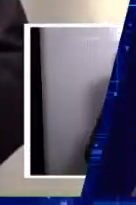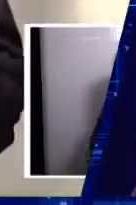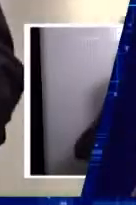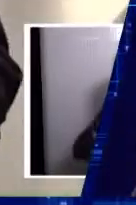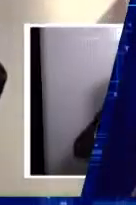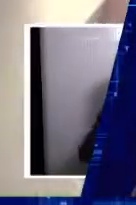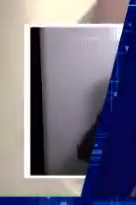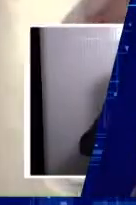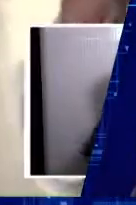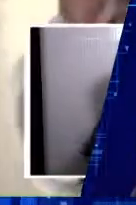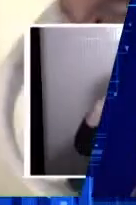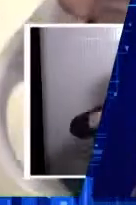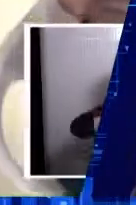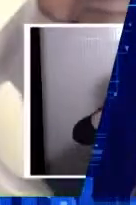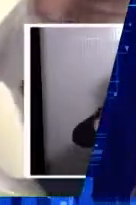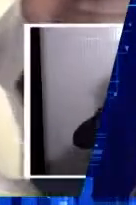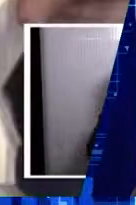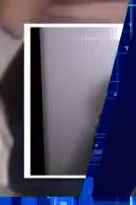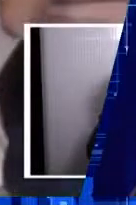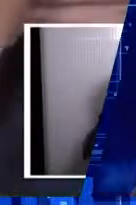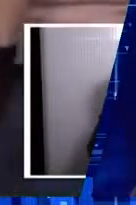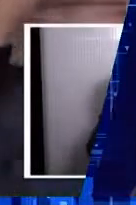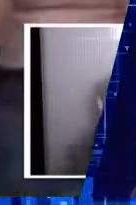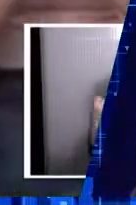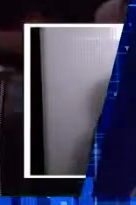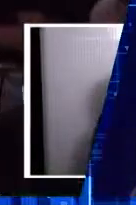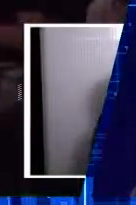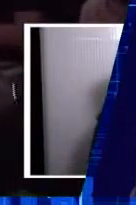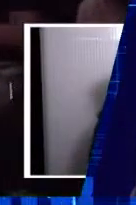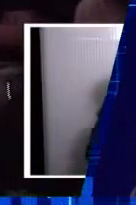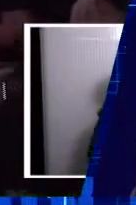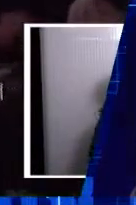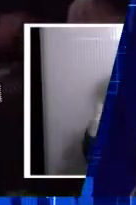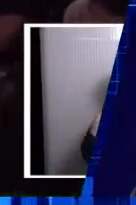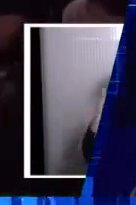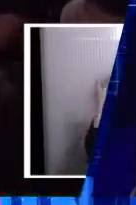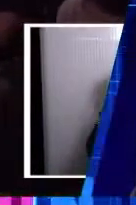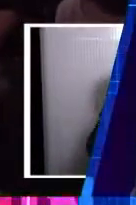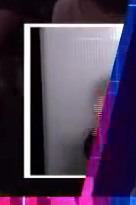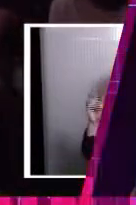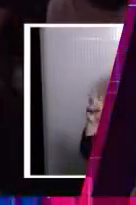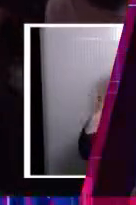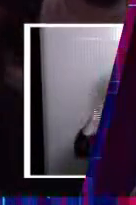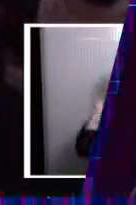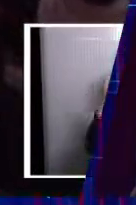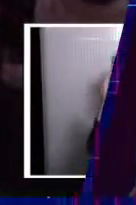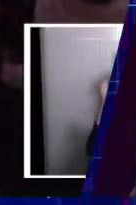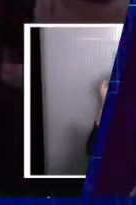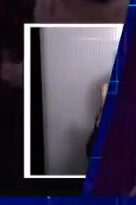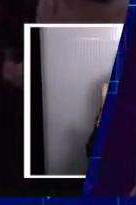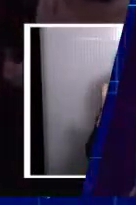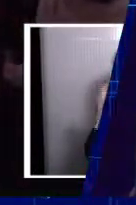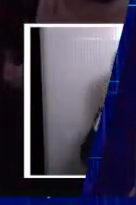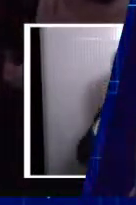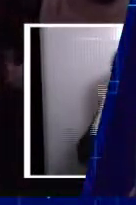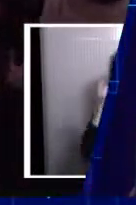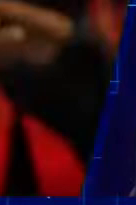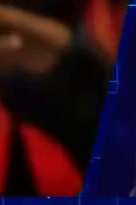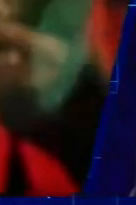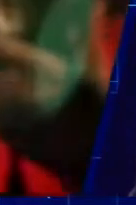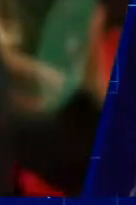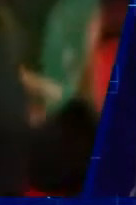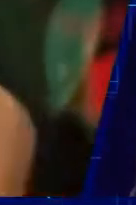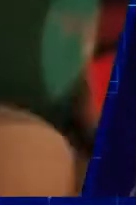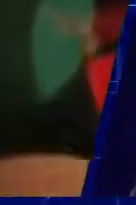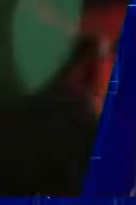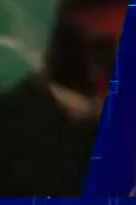fenómeno que aconteció en Estados Unidos, aconteció con Trump, aconteció aquí en Brasil en la elección de 2018, aconteció